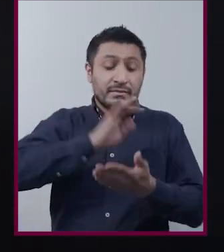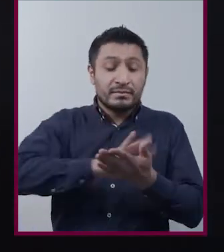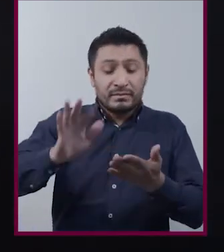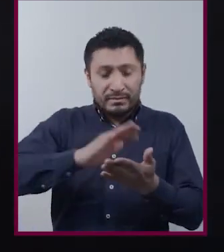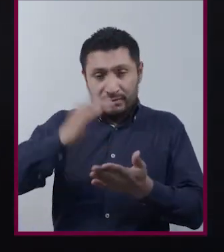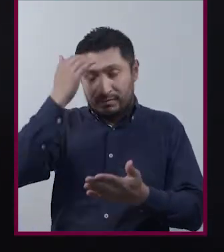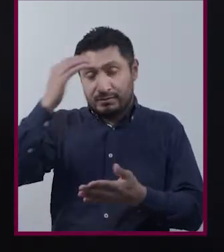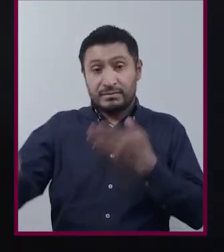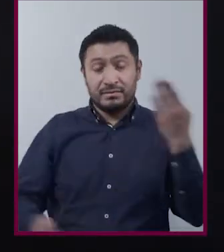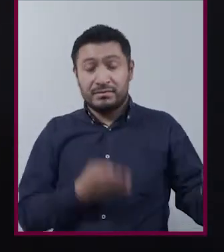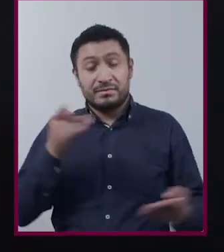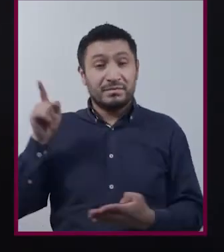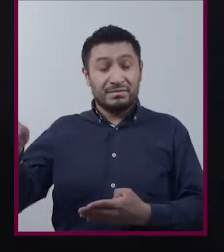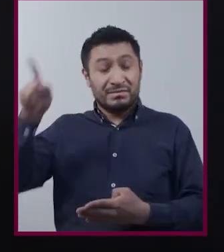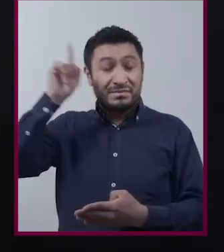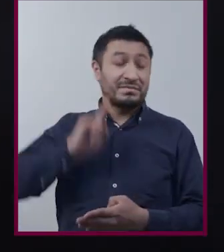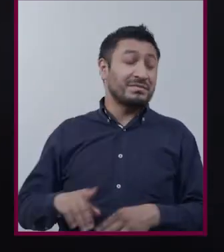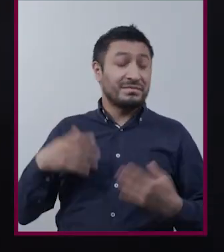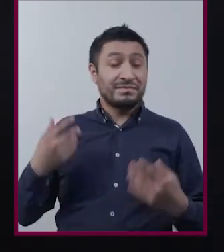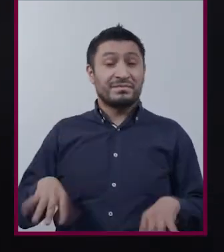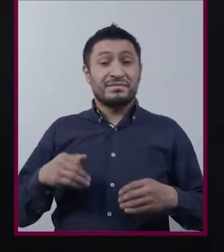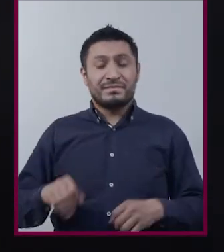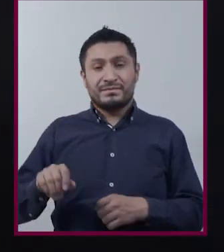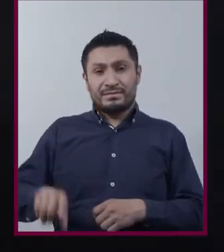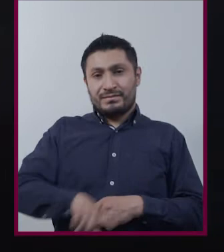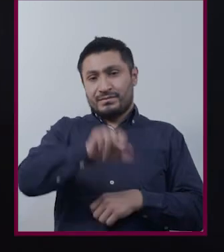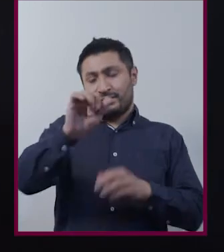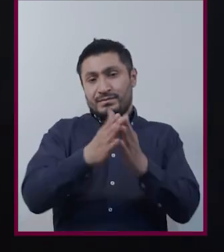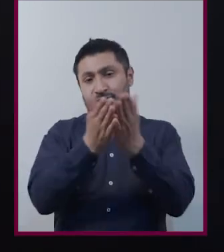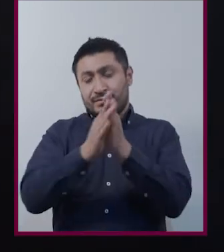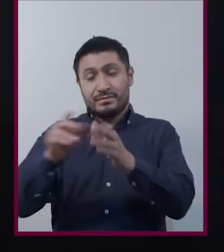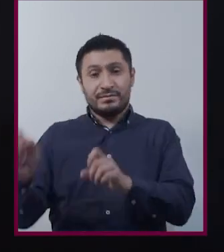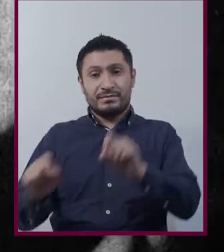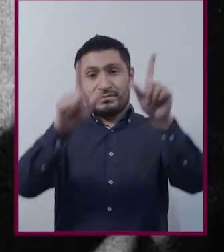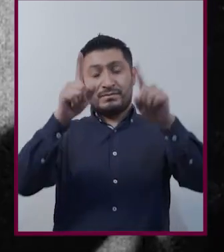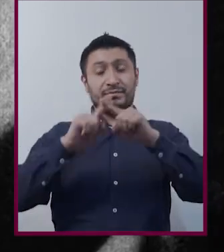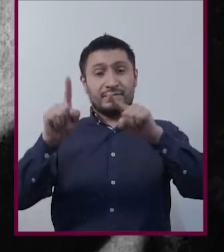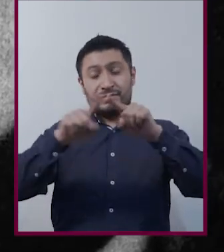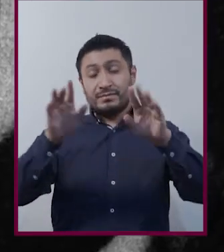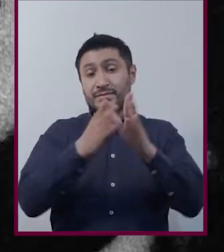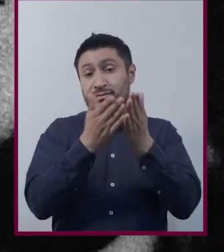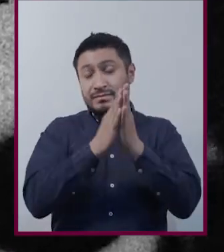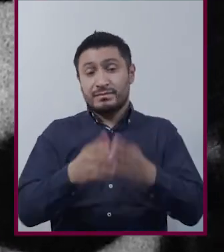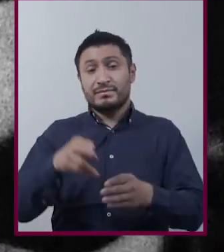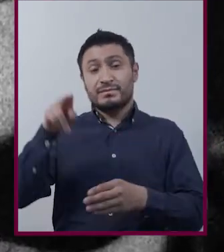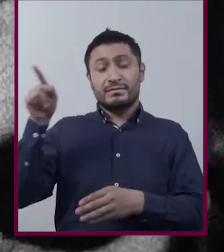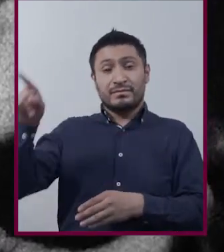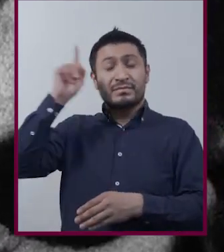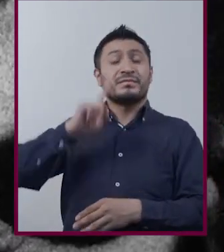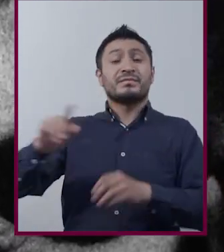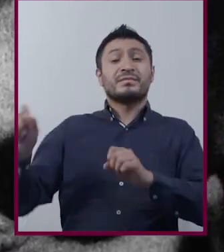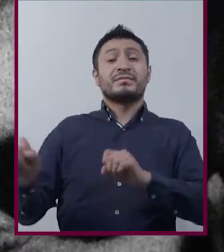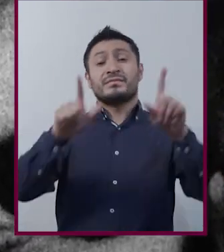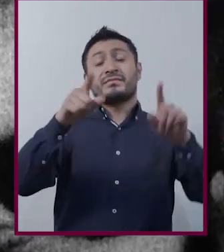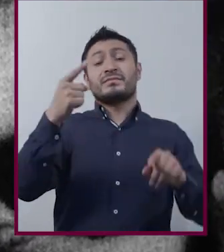bailarina, Nelly Campobello, quien, después de Cartucho, publicó otras obras. Nelly Campobello publicó